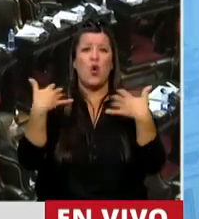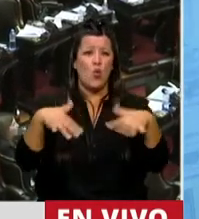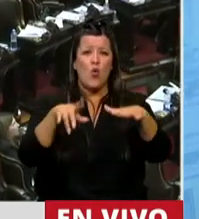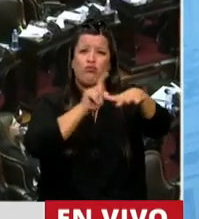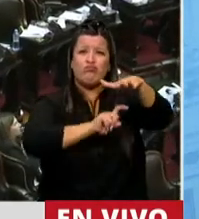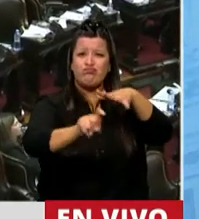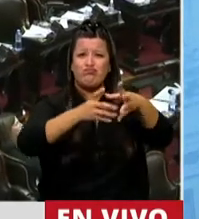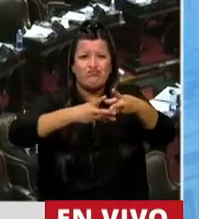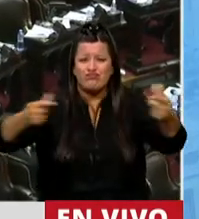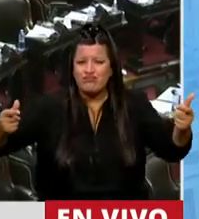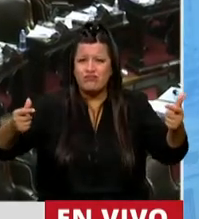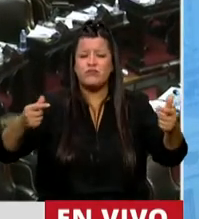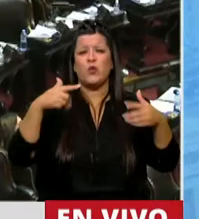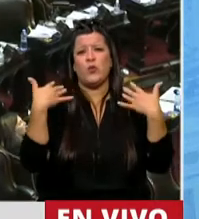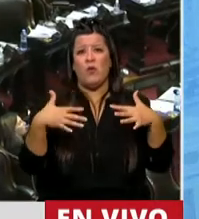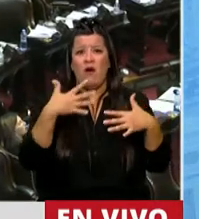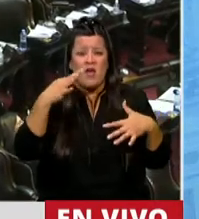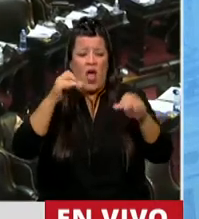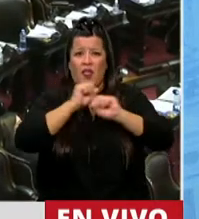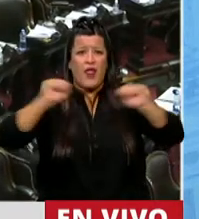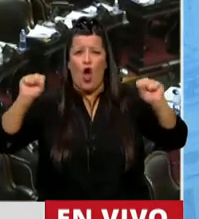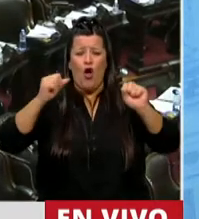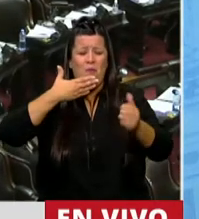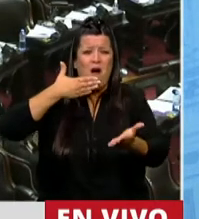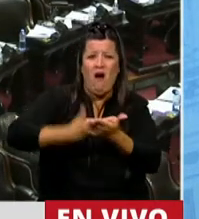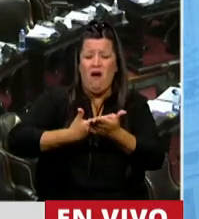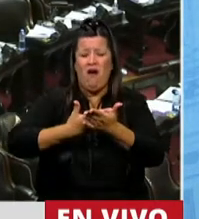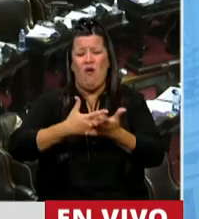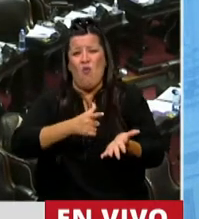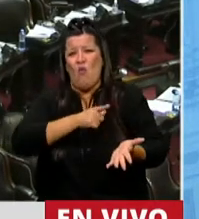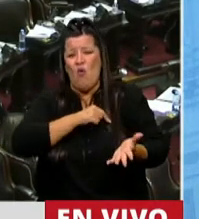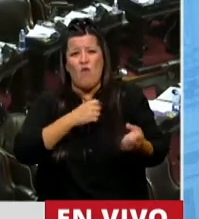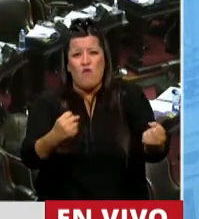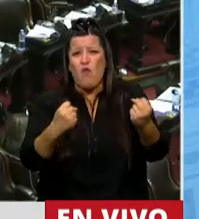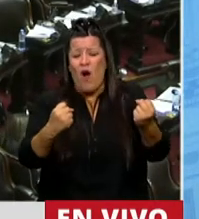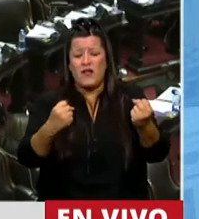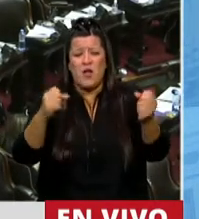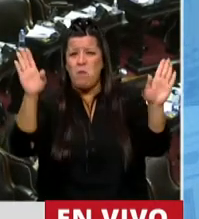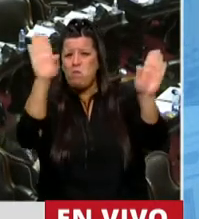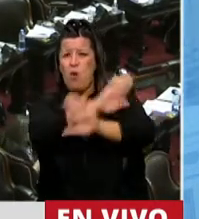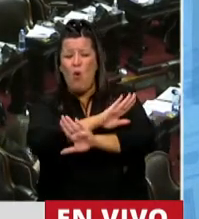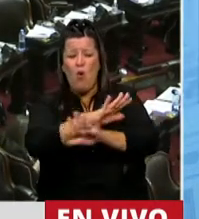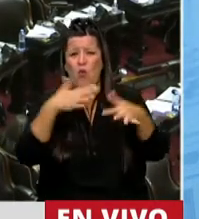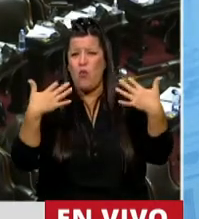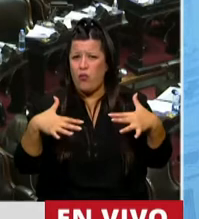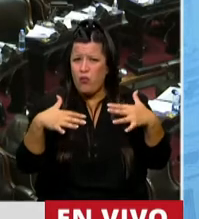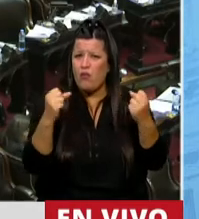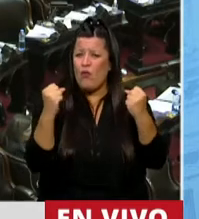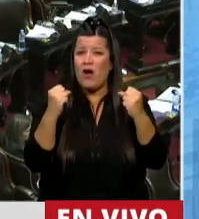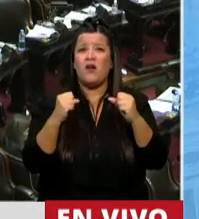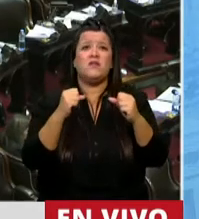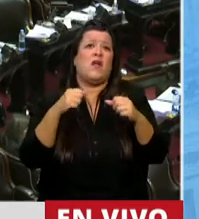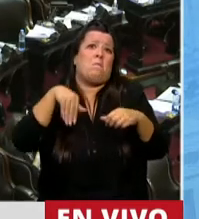desaparición física que ha sido imprevista, impactante, conmovedora para todos los argentinos, pero fundamentalmente para